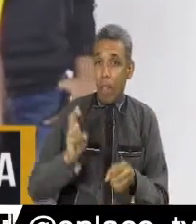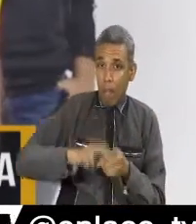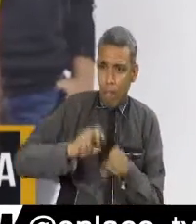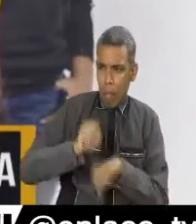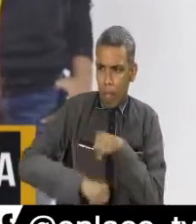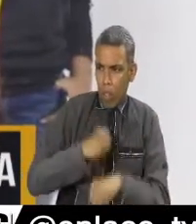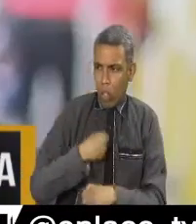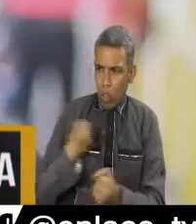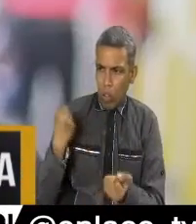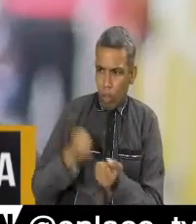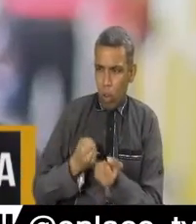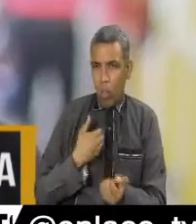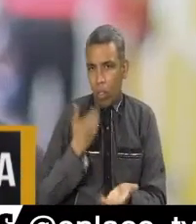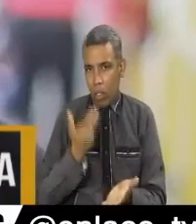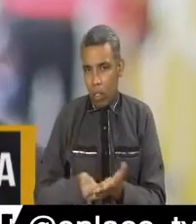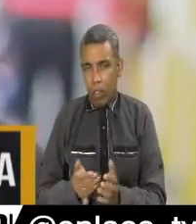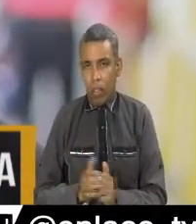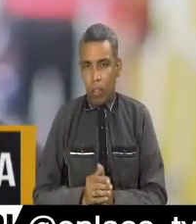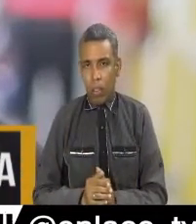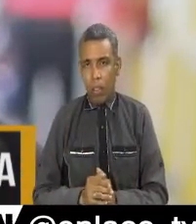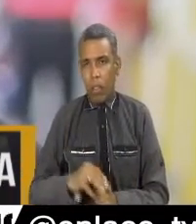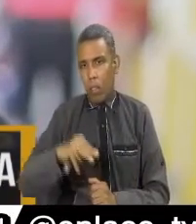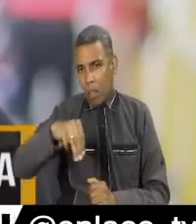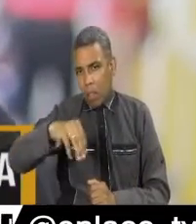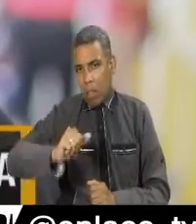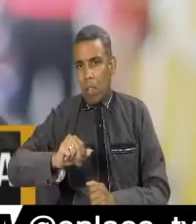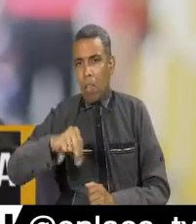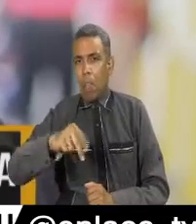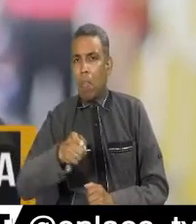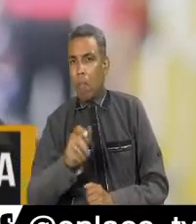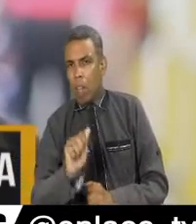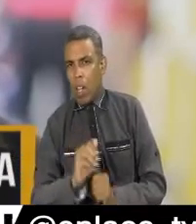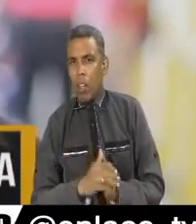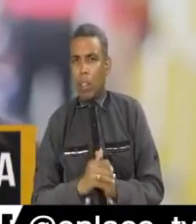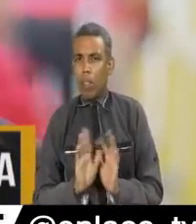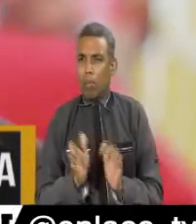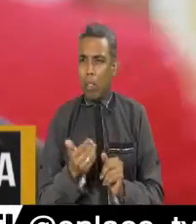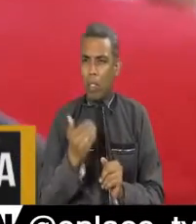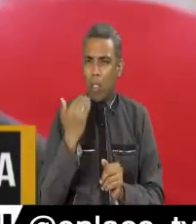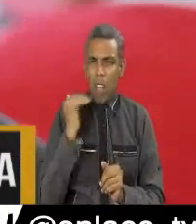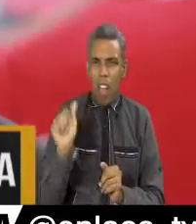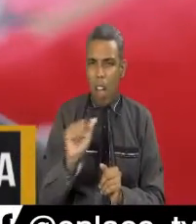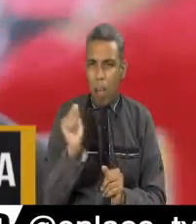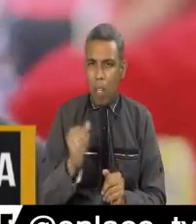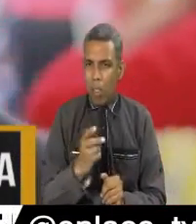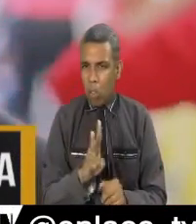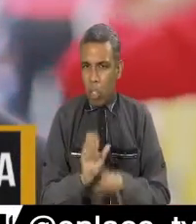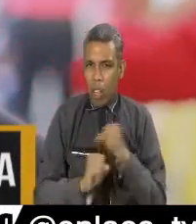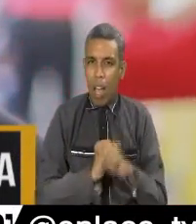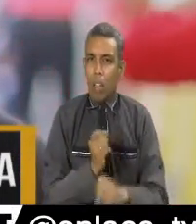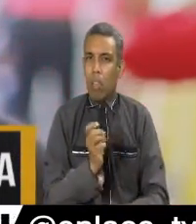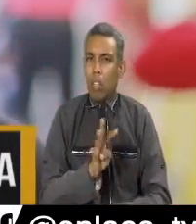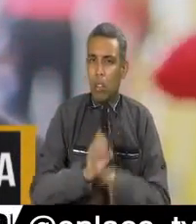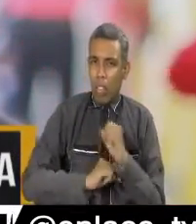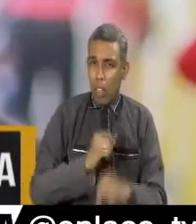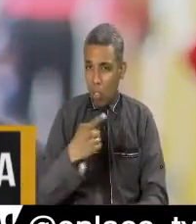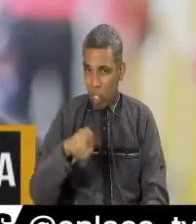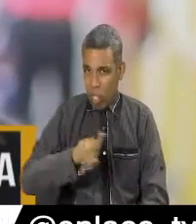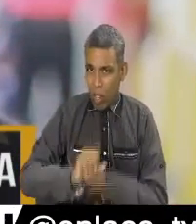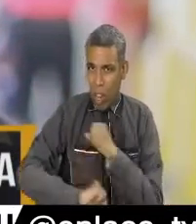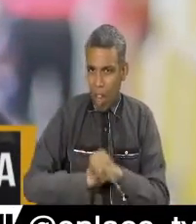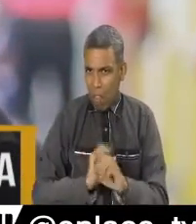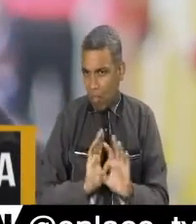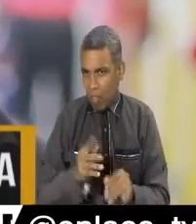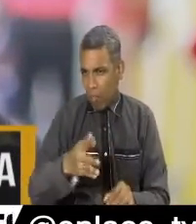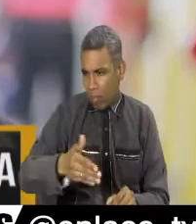Somos Challenger, la manga Challenger. Vamos damitas 8 años, damitas 12 años, damitas 14 y damitas 16 años. También vamos